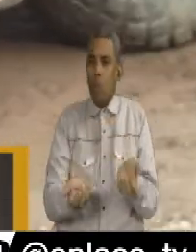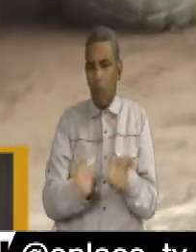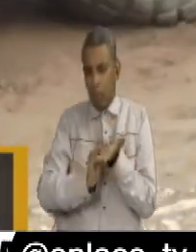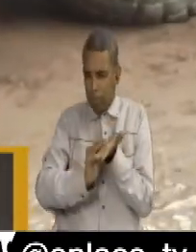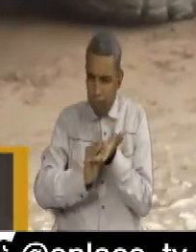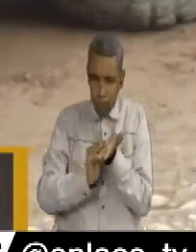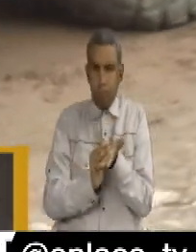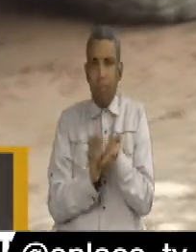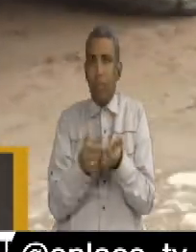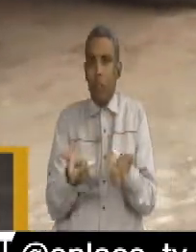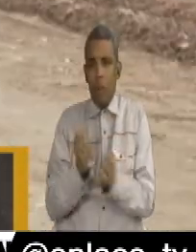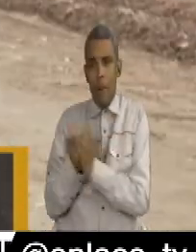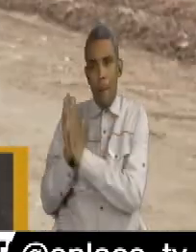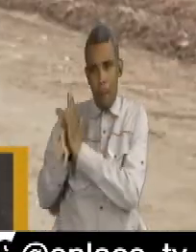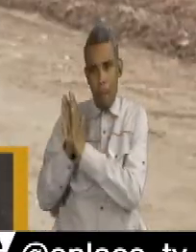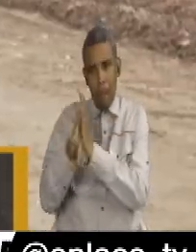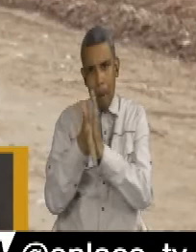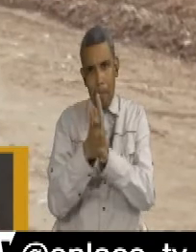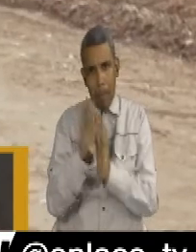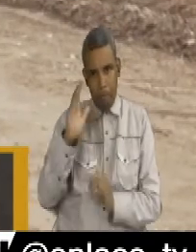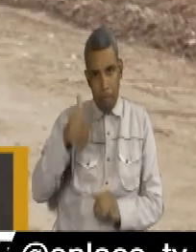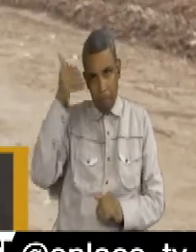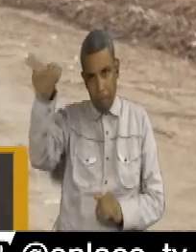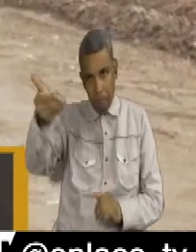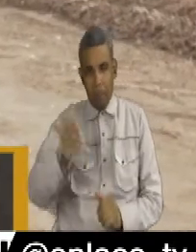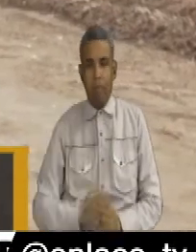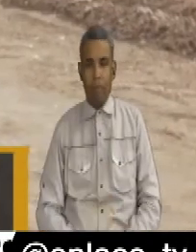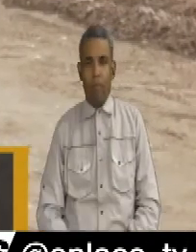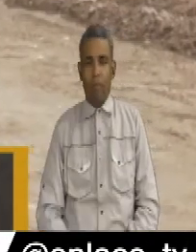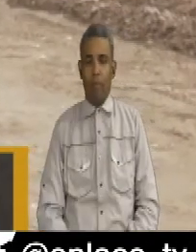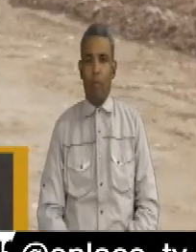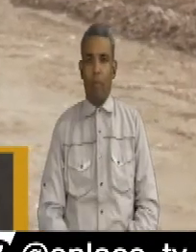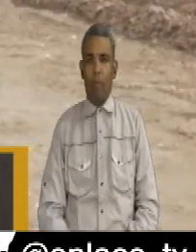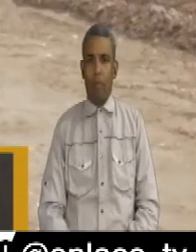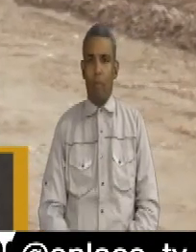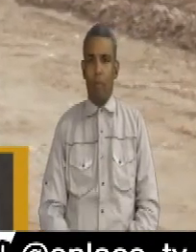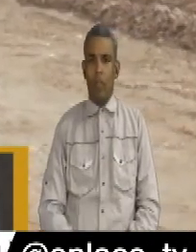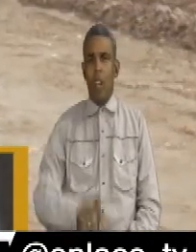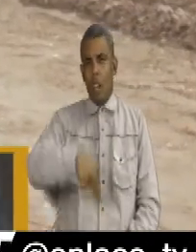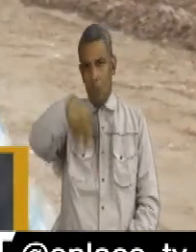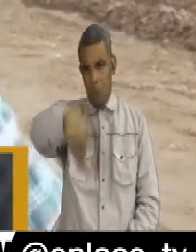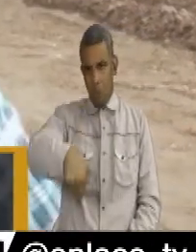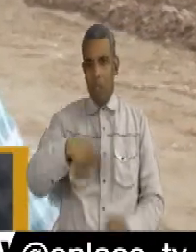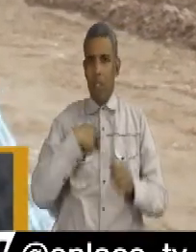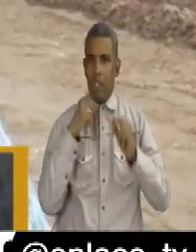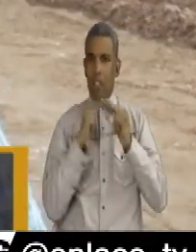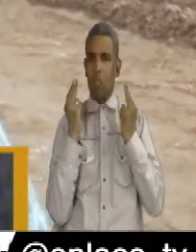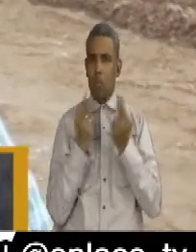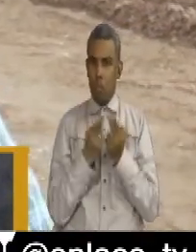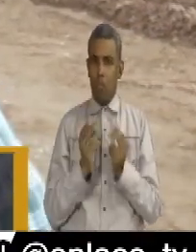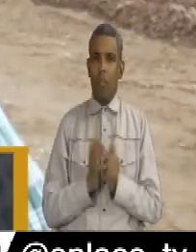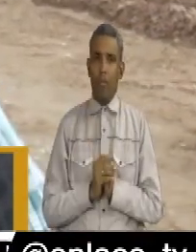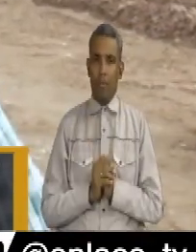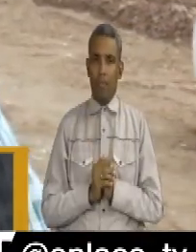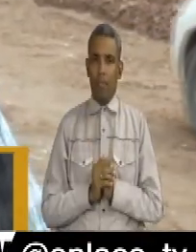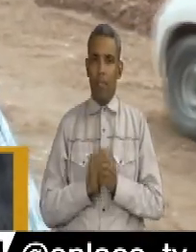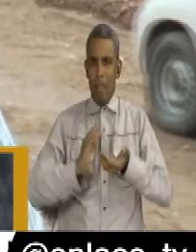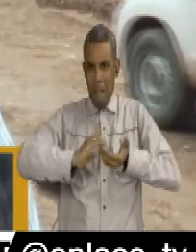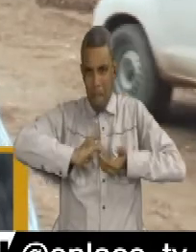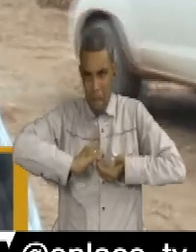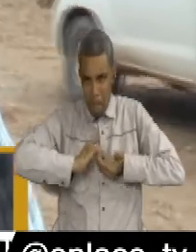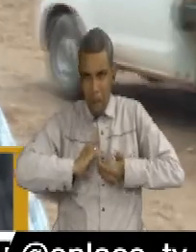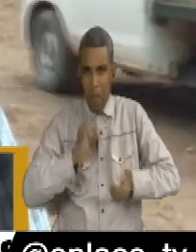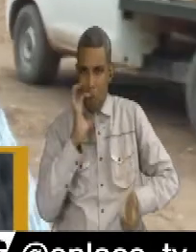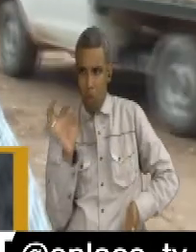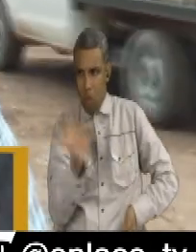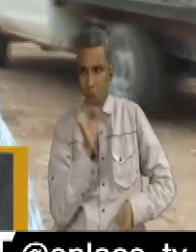para mejorar esta situación. Vamos a tener el día de hoy una reunión pues con los camioneros, las personas que